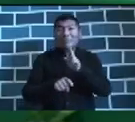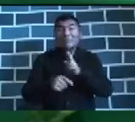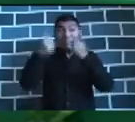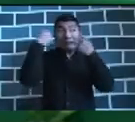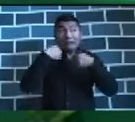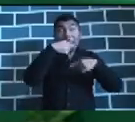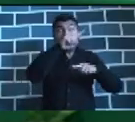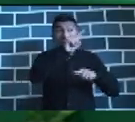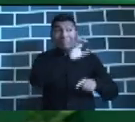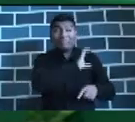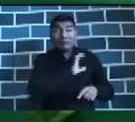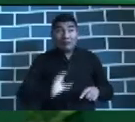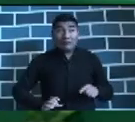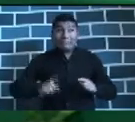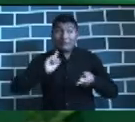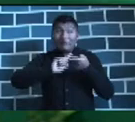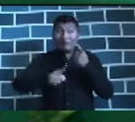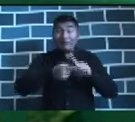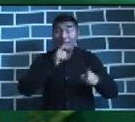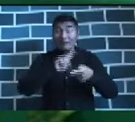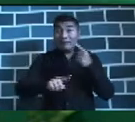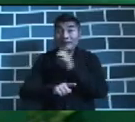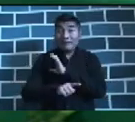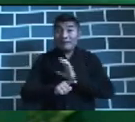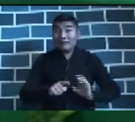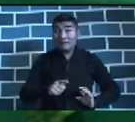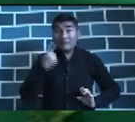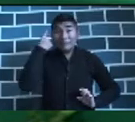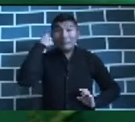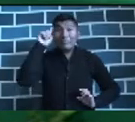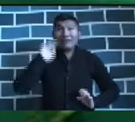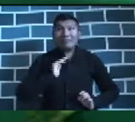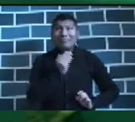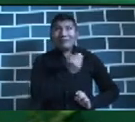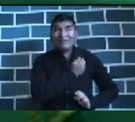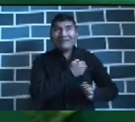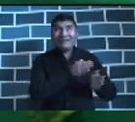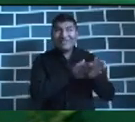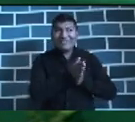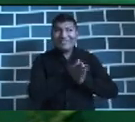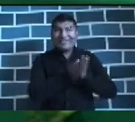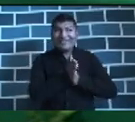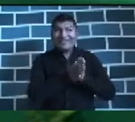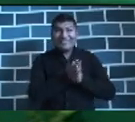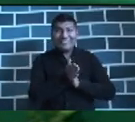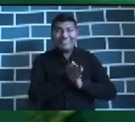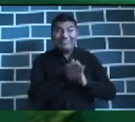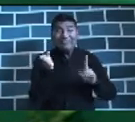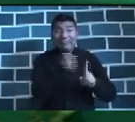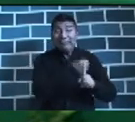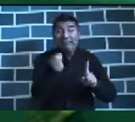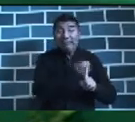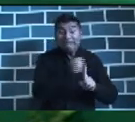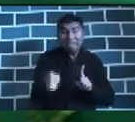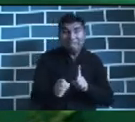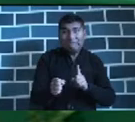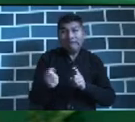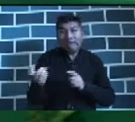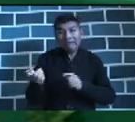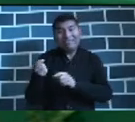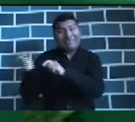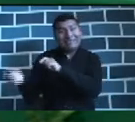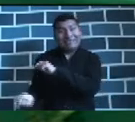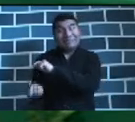cristo el ser amigo de cristo para nuestros intereses particulares de violencia de